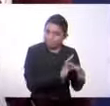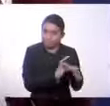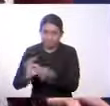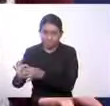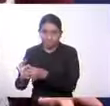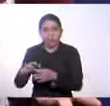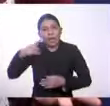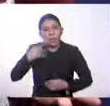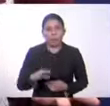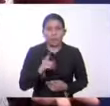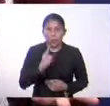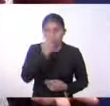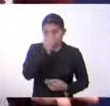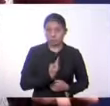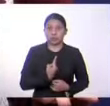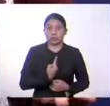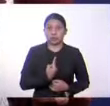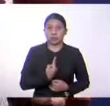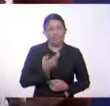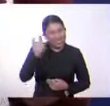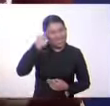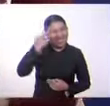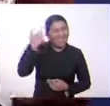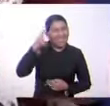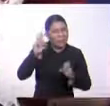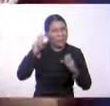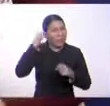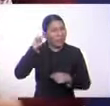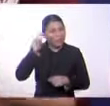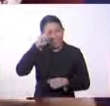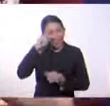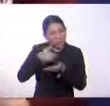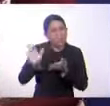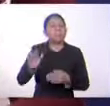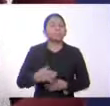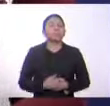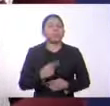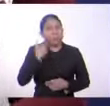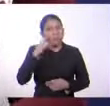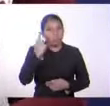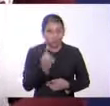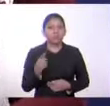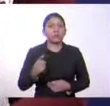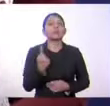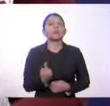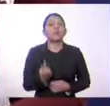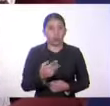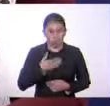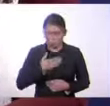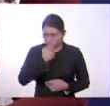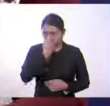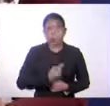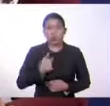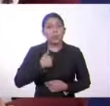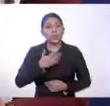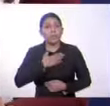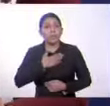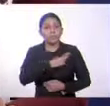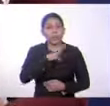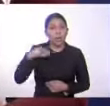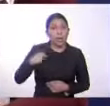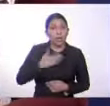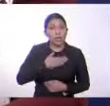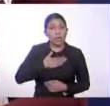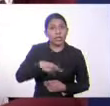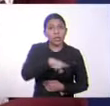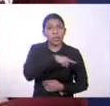que es un individuo, pero que es un individuo que tiene relaciones a nivel social, que tiene una familia que